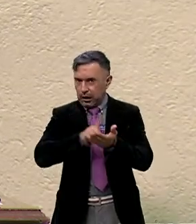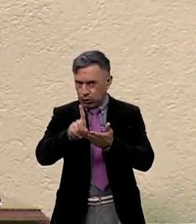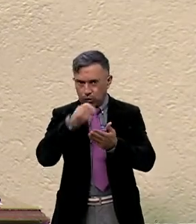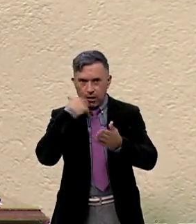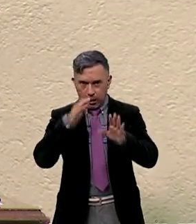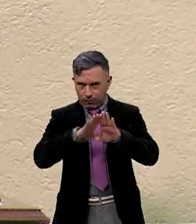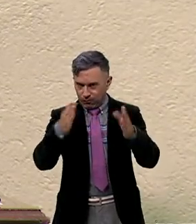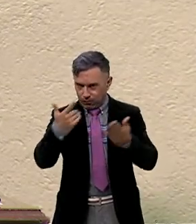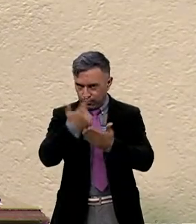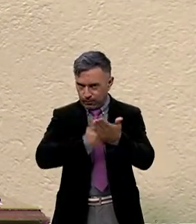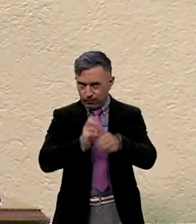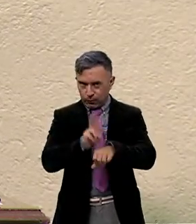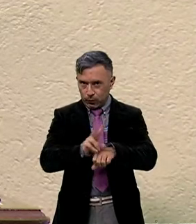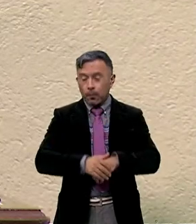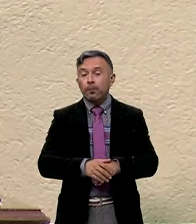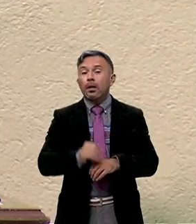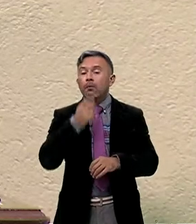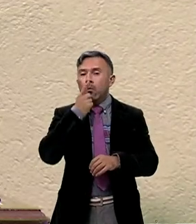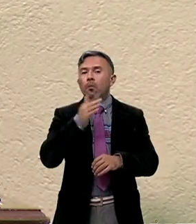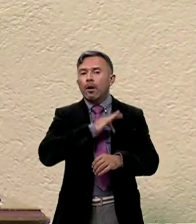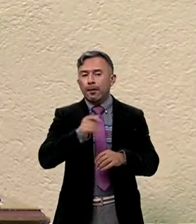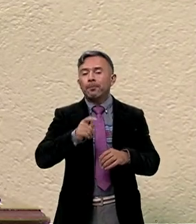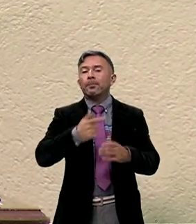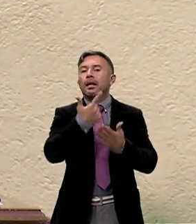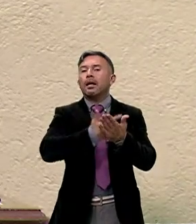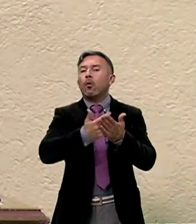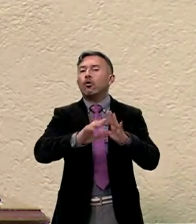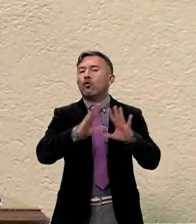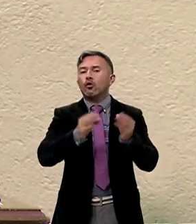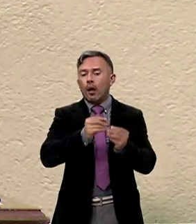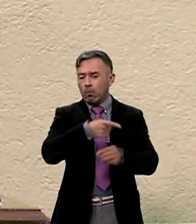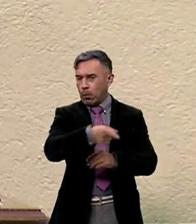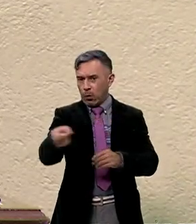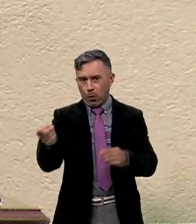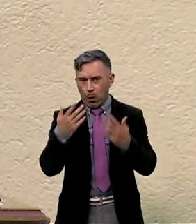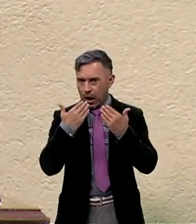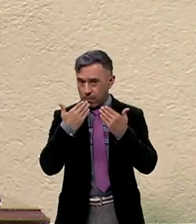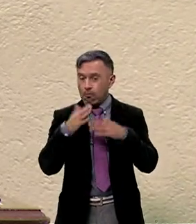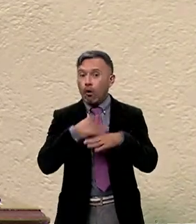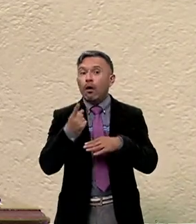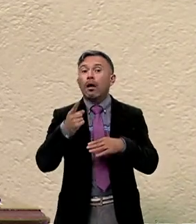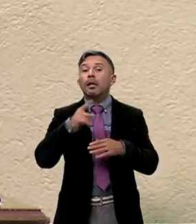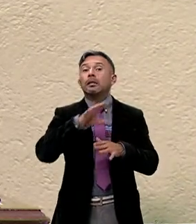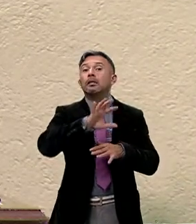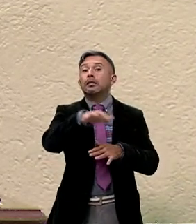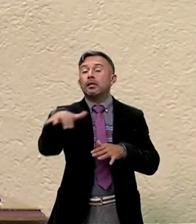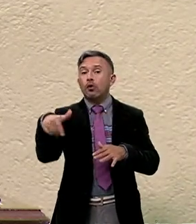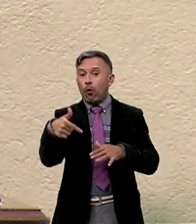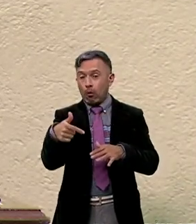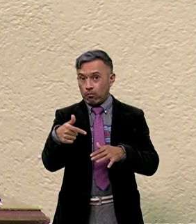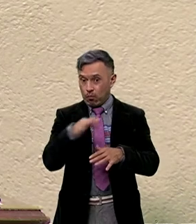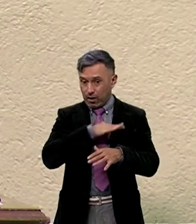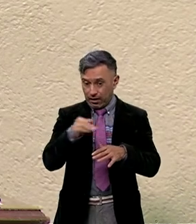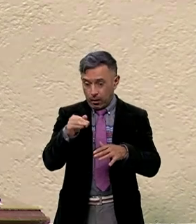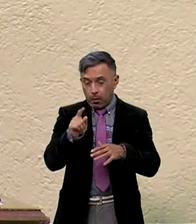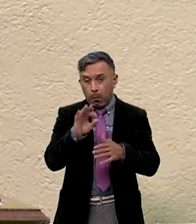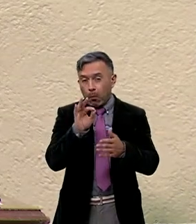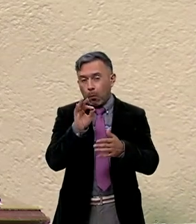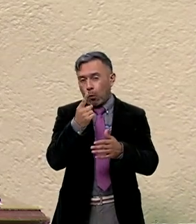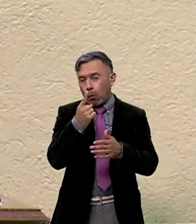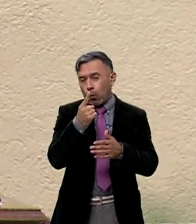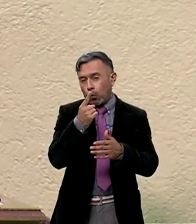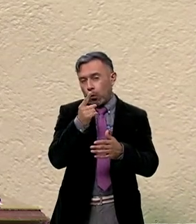que no se realizaron reencuentros los recuentos totales ya que ningún distrito se presentó el supuesto de una diferencia igual